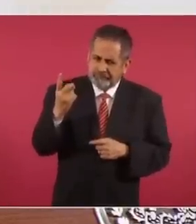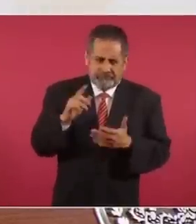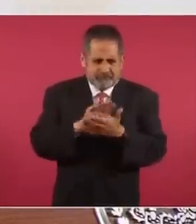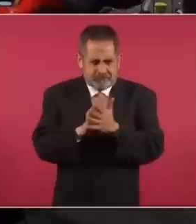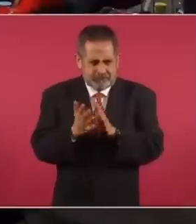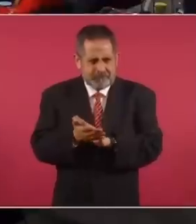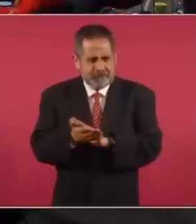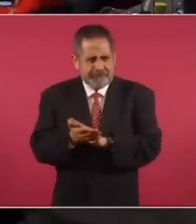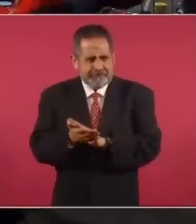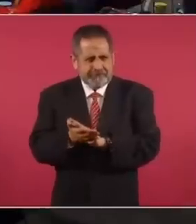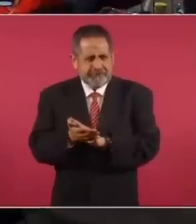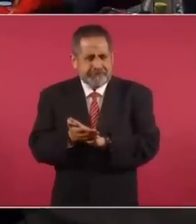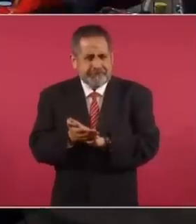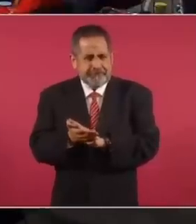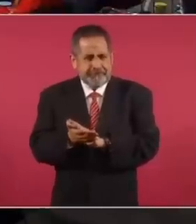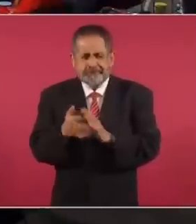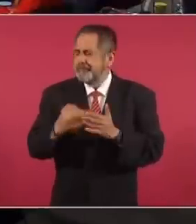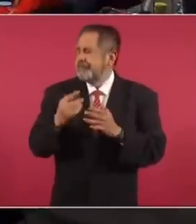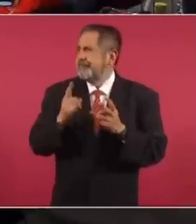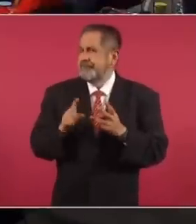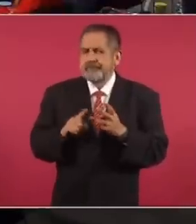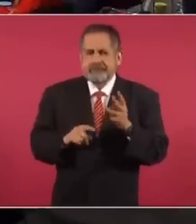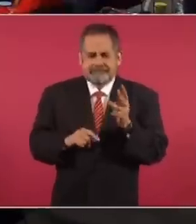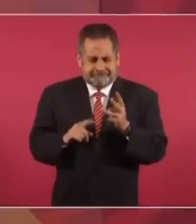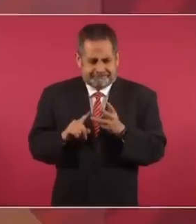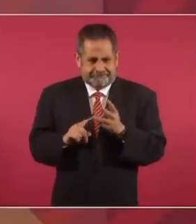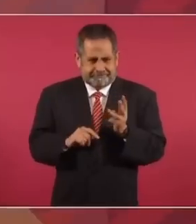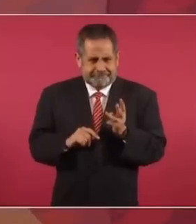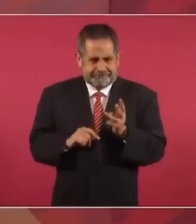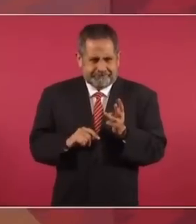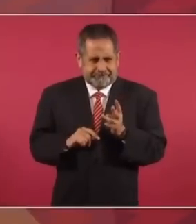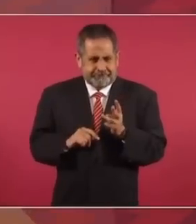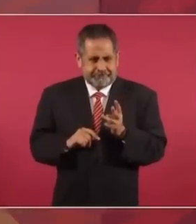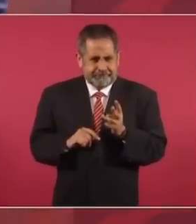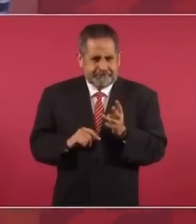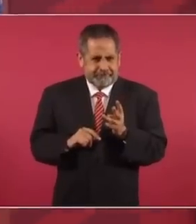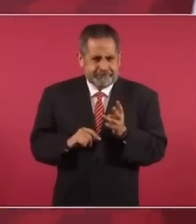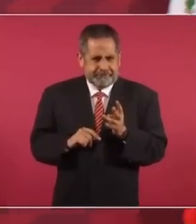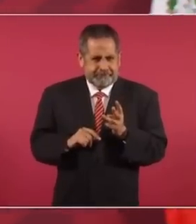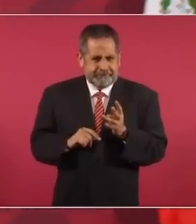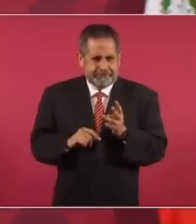tortilla falta un doctor